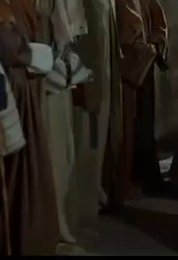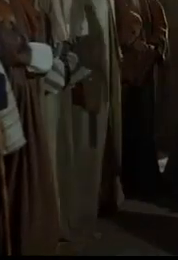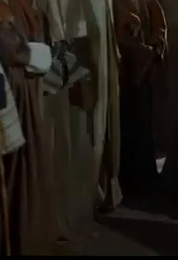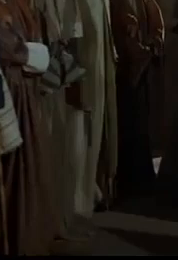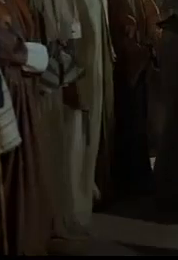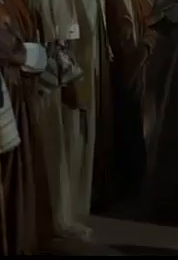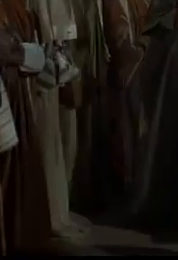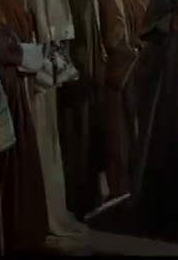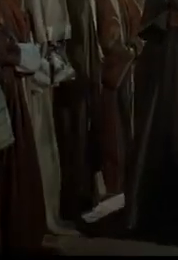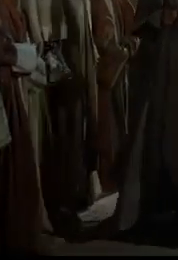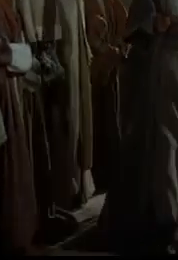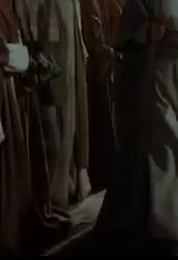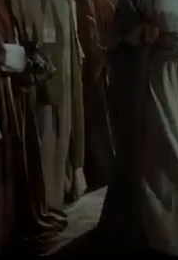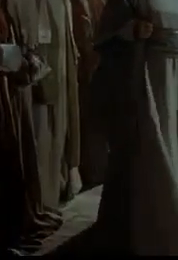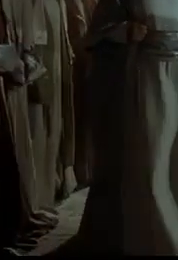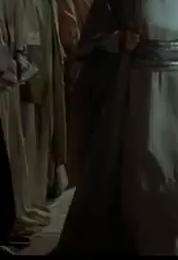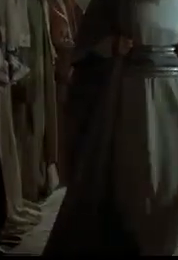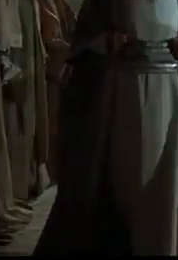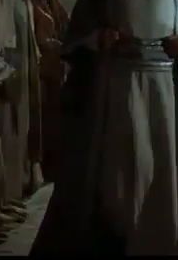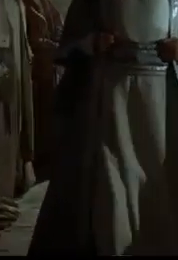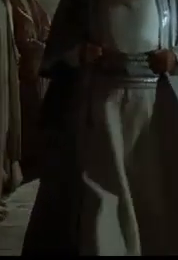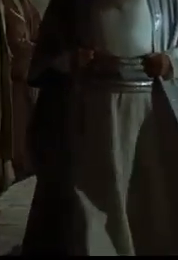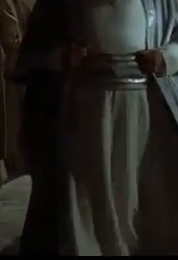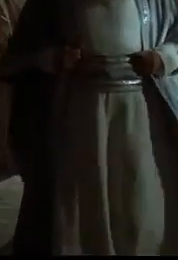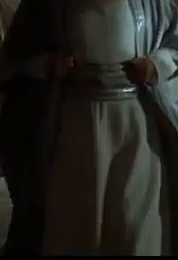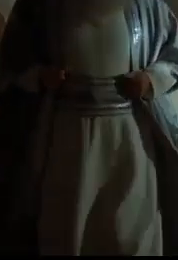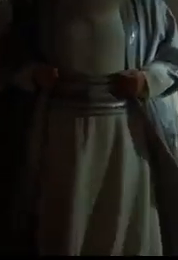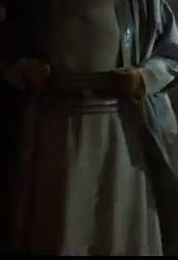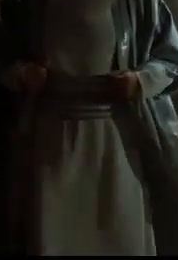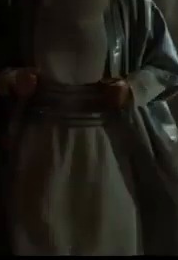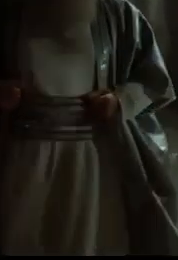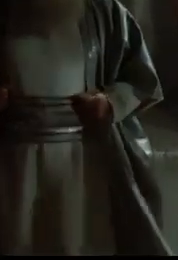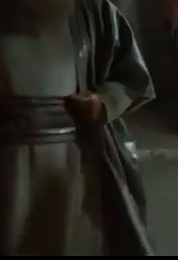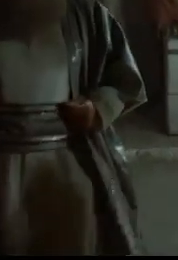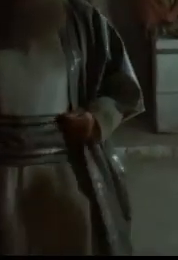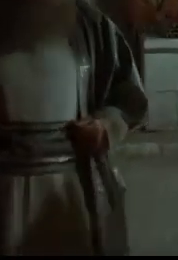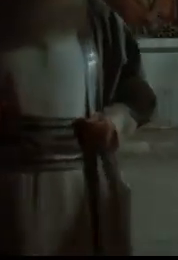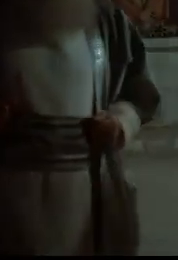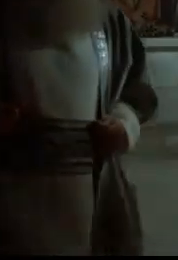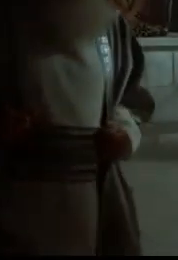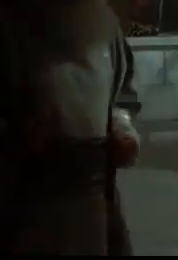El concilio religioso de ancianos se reunió para interrogar a Jesús.